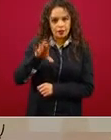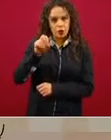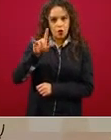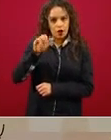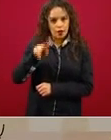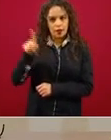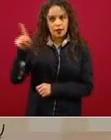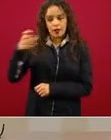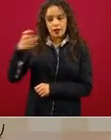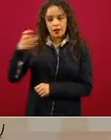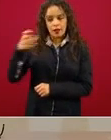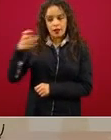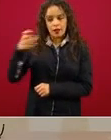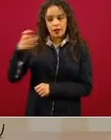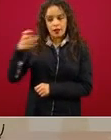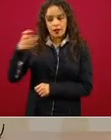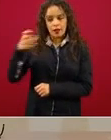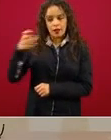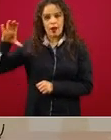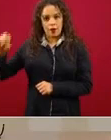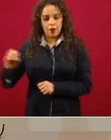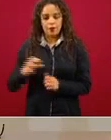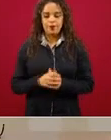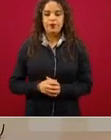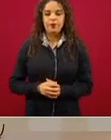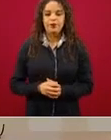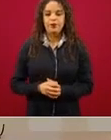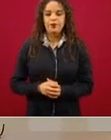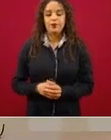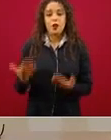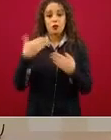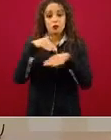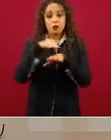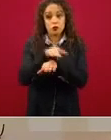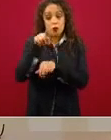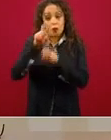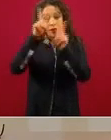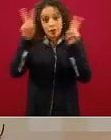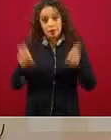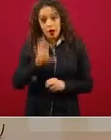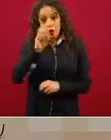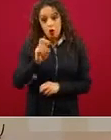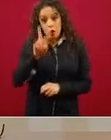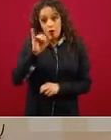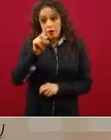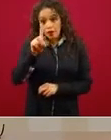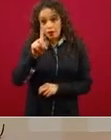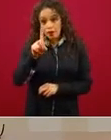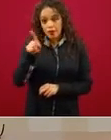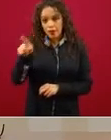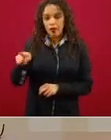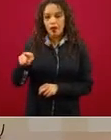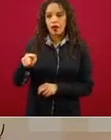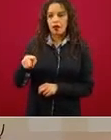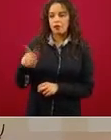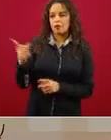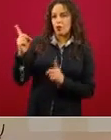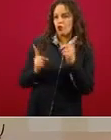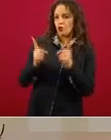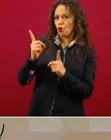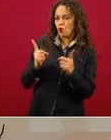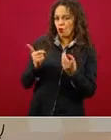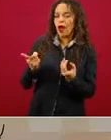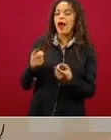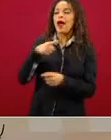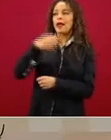Economía. Sobre el tema de COVID, una de las inquietudes principales fue el semáforo. Este semáforo se les